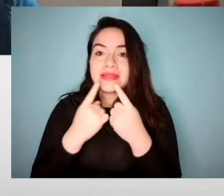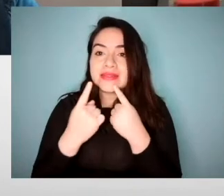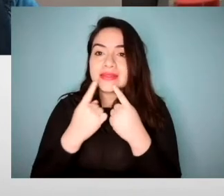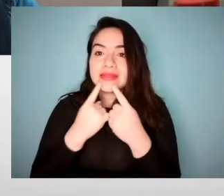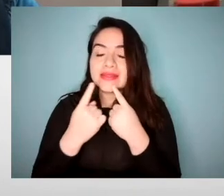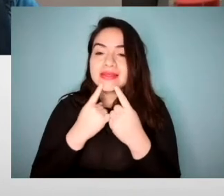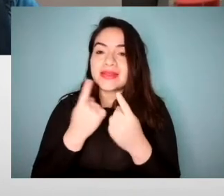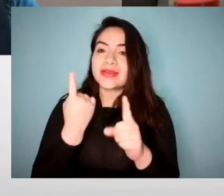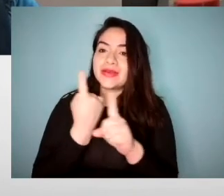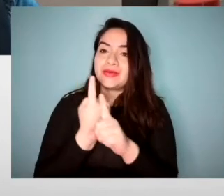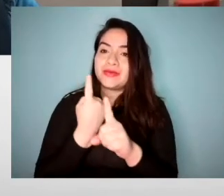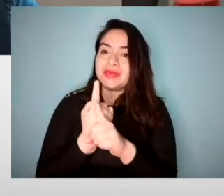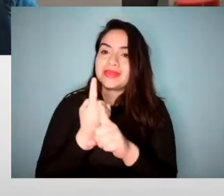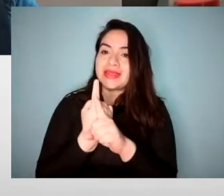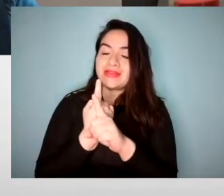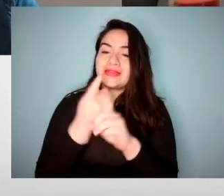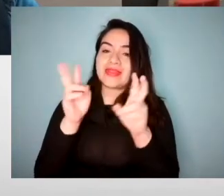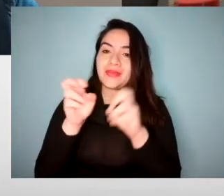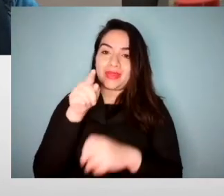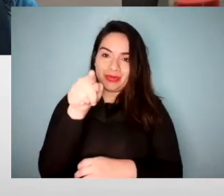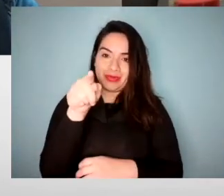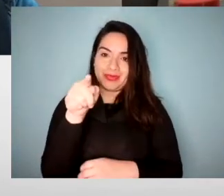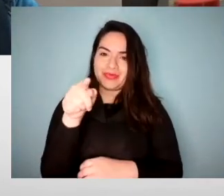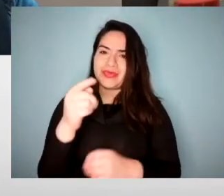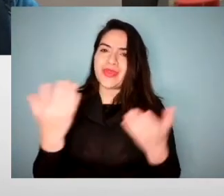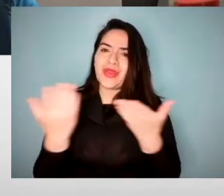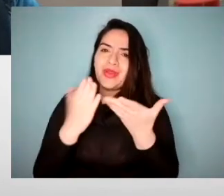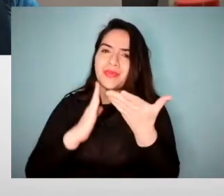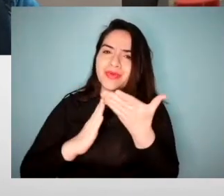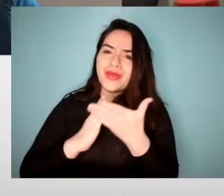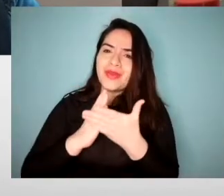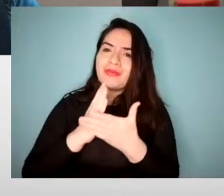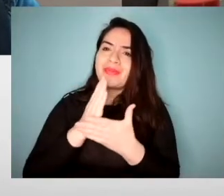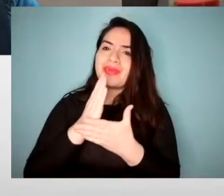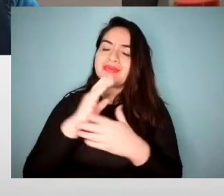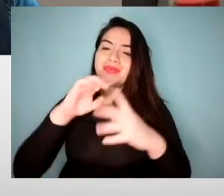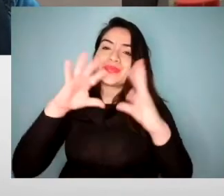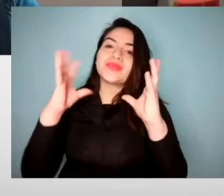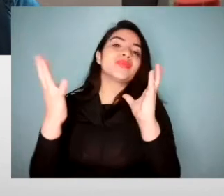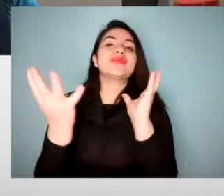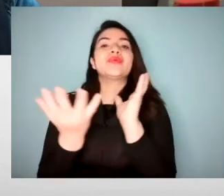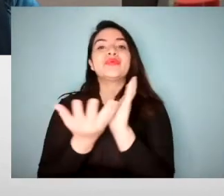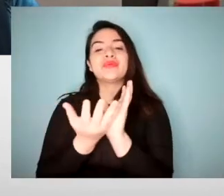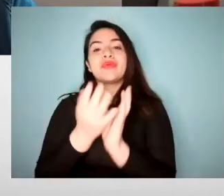poco sobre ti. Cuéntanos, ¿cómo te interesaste en el mundo de la bioinformática?